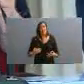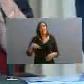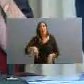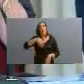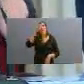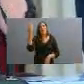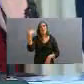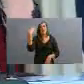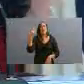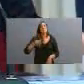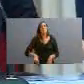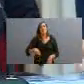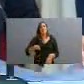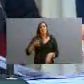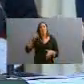asamblea legislativa.